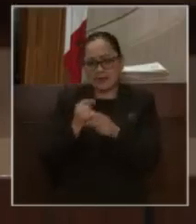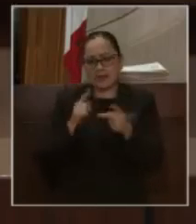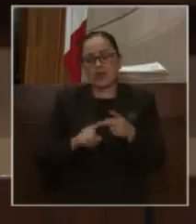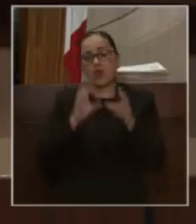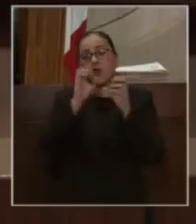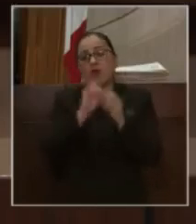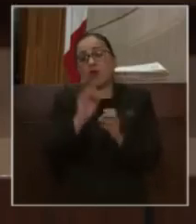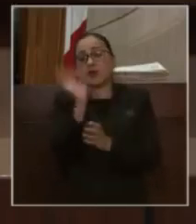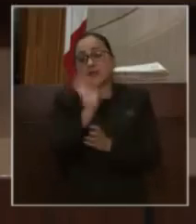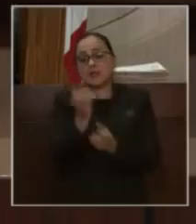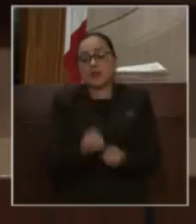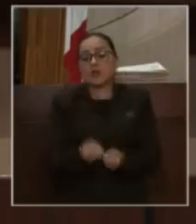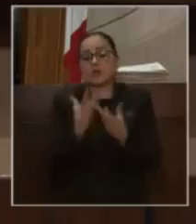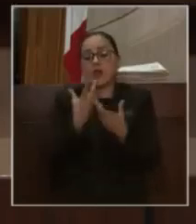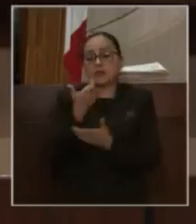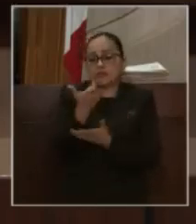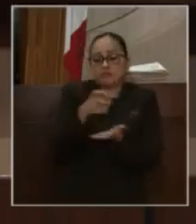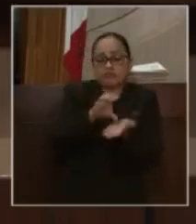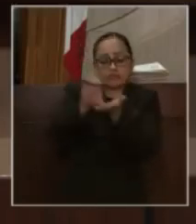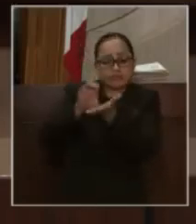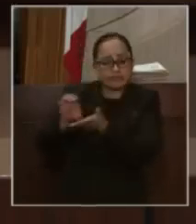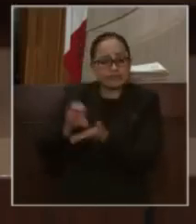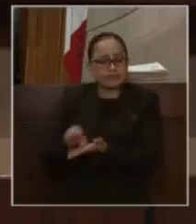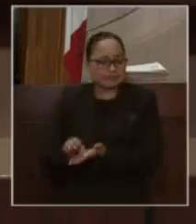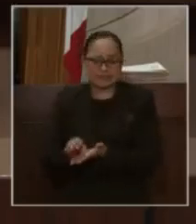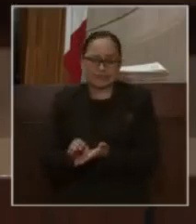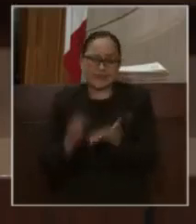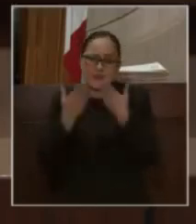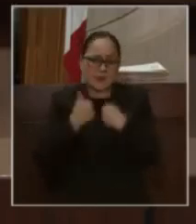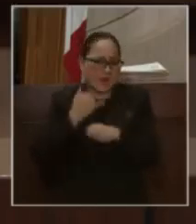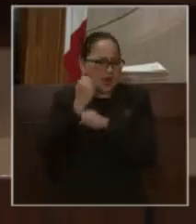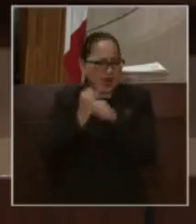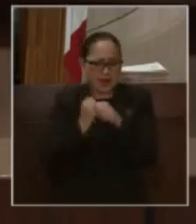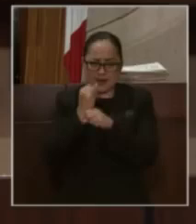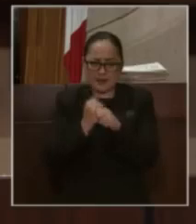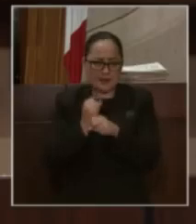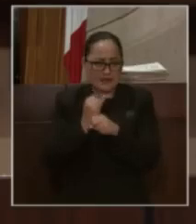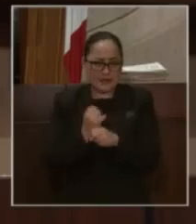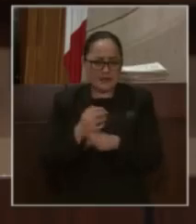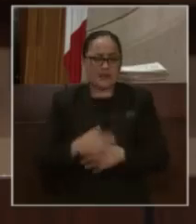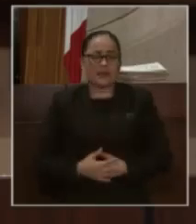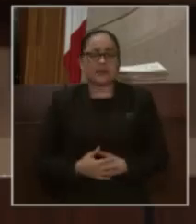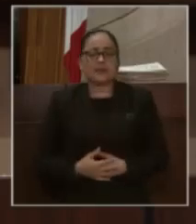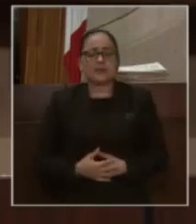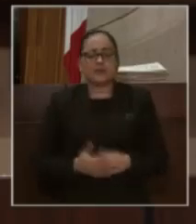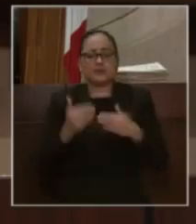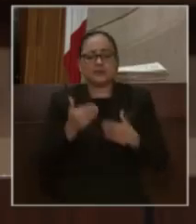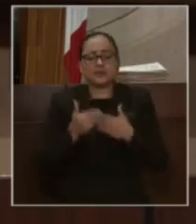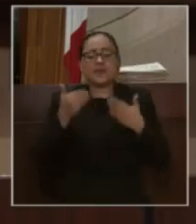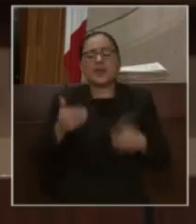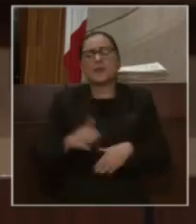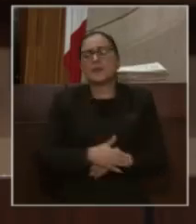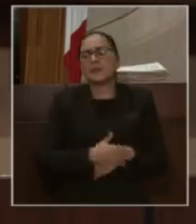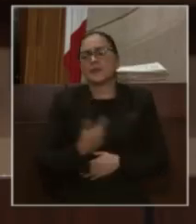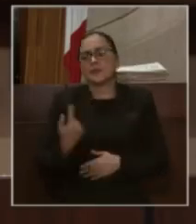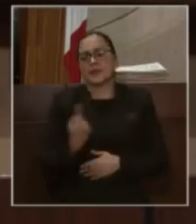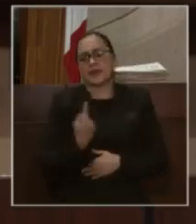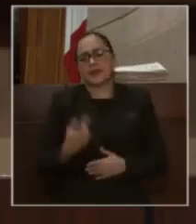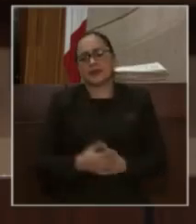aplicación de los recursos que fueron objeto del procedimiento instaurado. ¿Y esto por